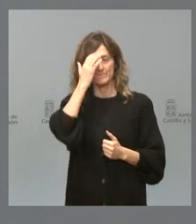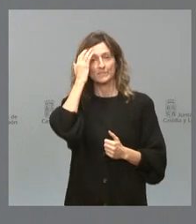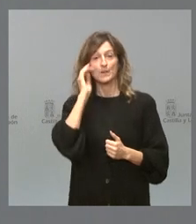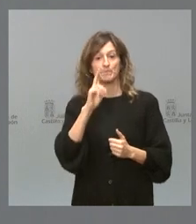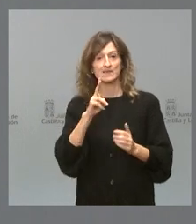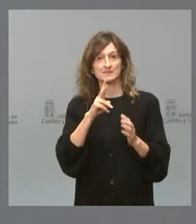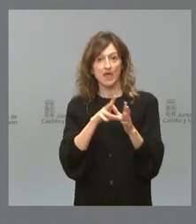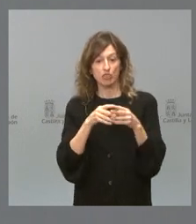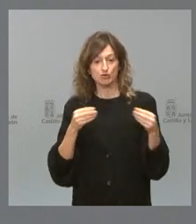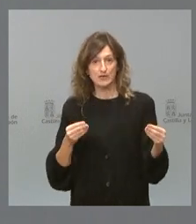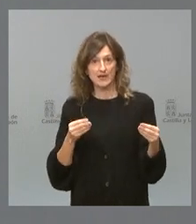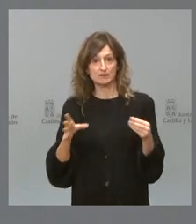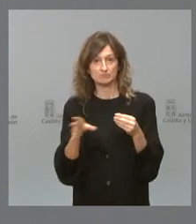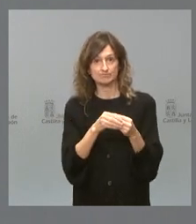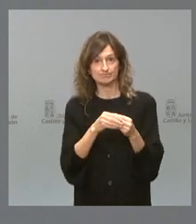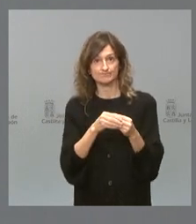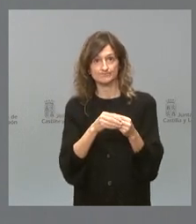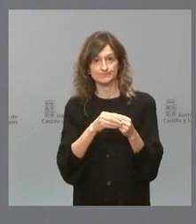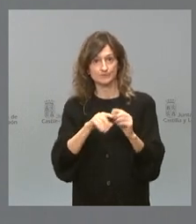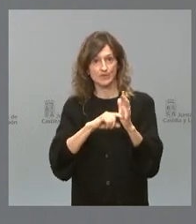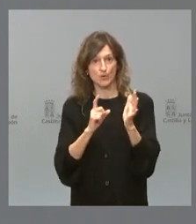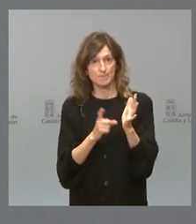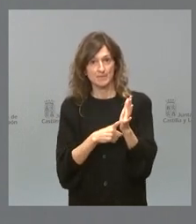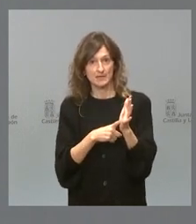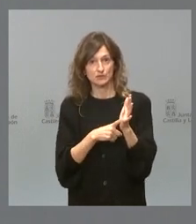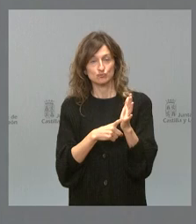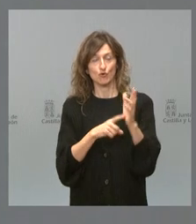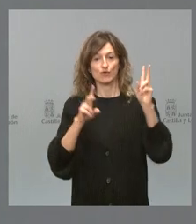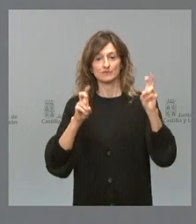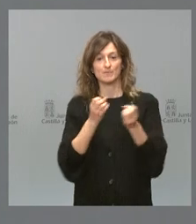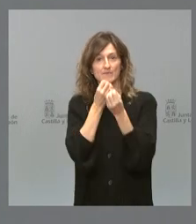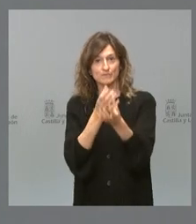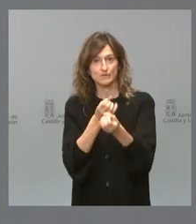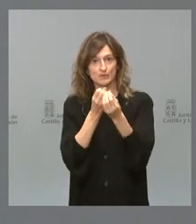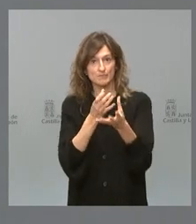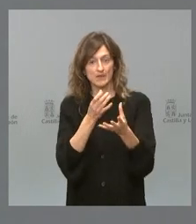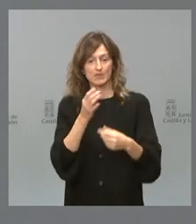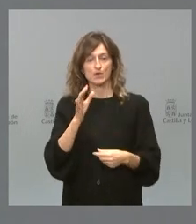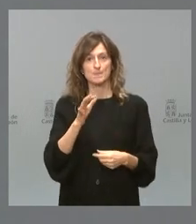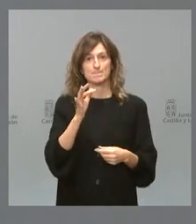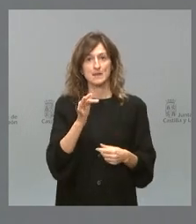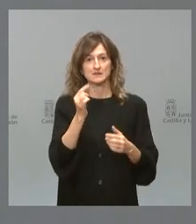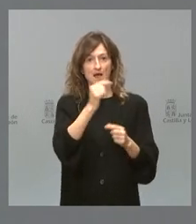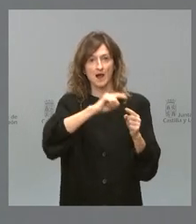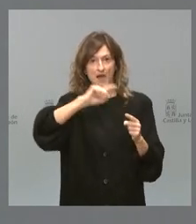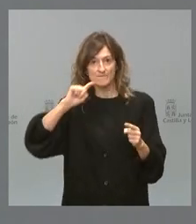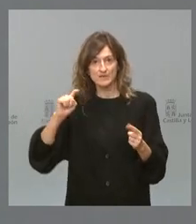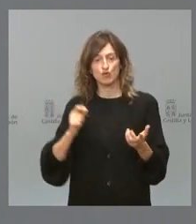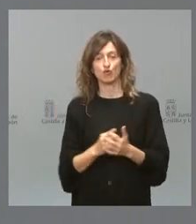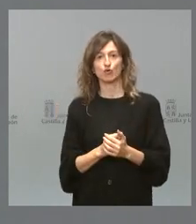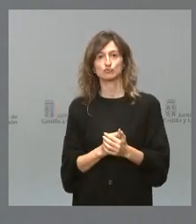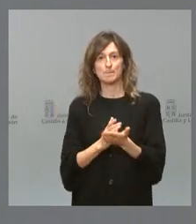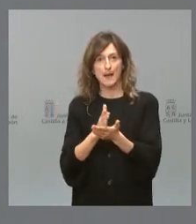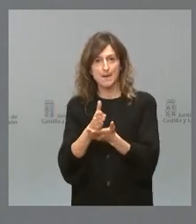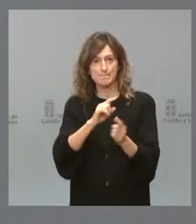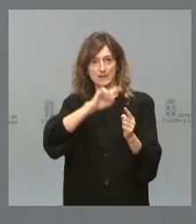normal del dossier adjuntamos un anexo bastante completo donde viene gran parte de estas informaciones incluso con gráficos y con